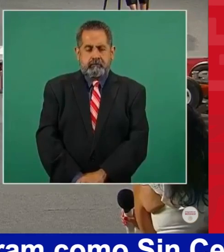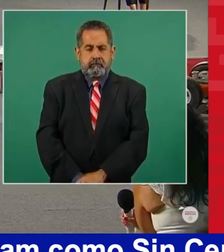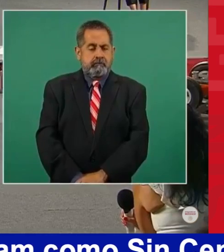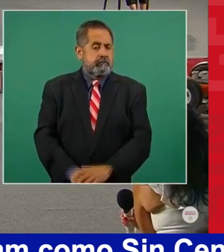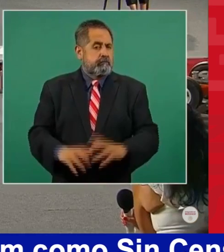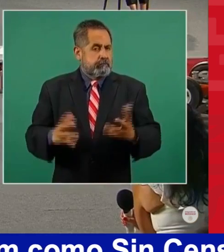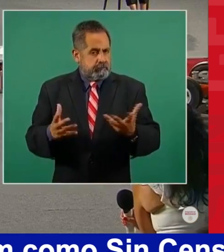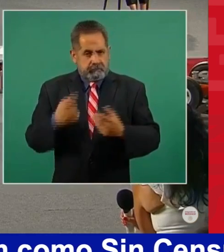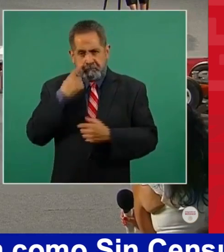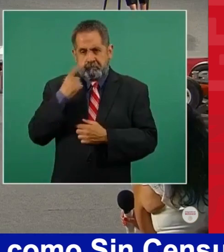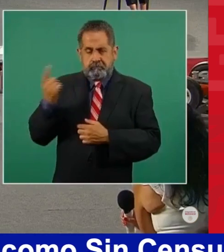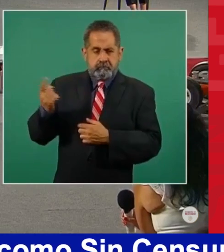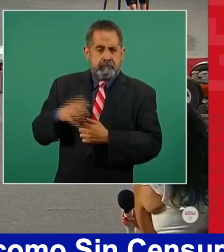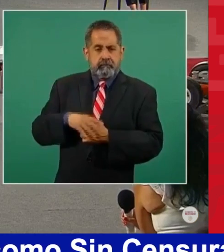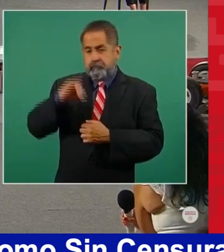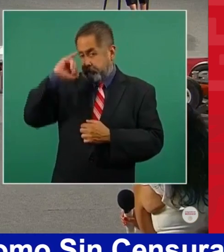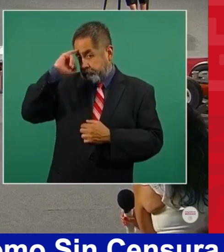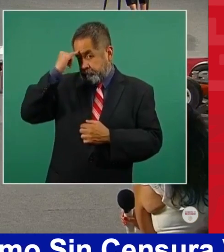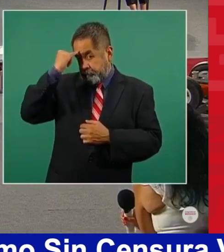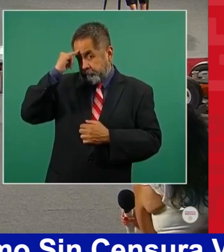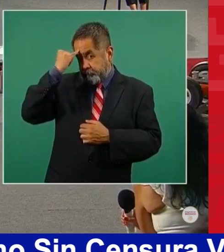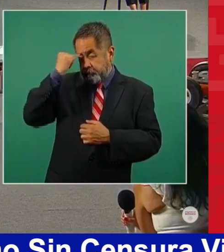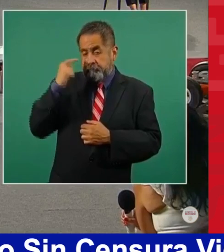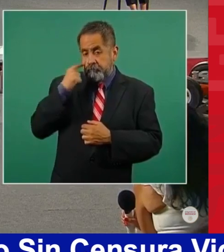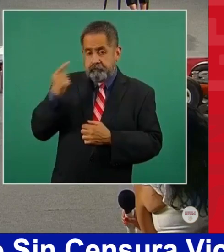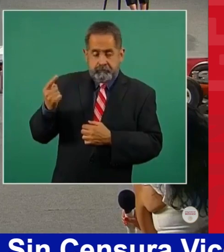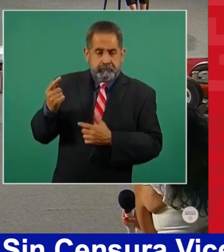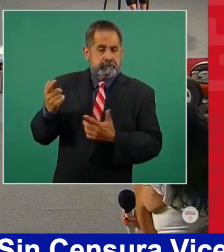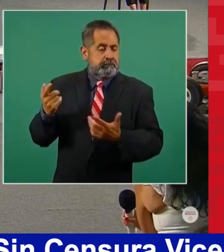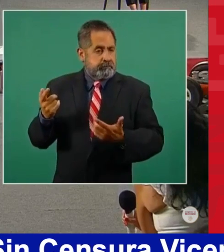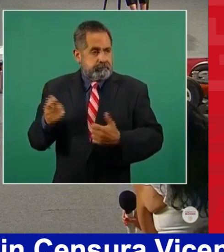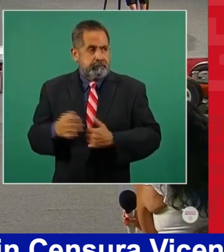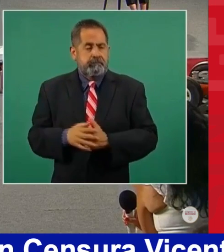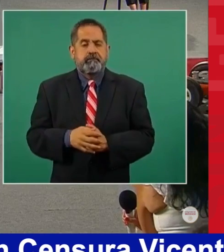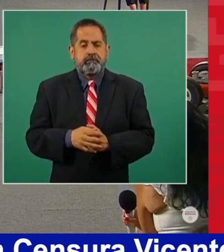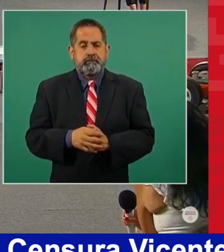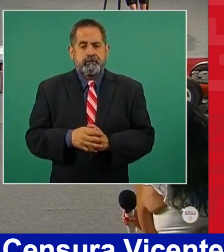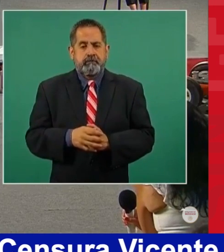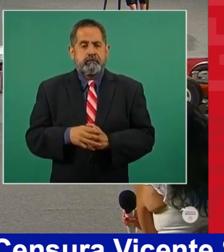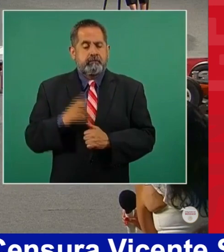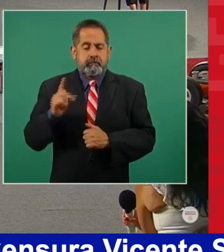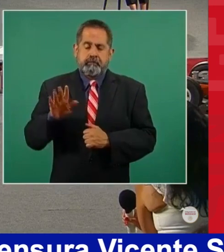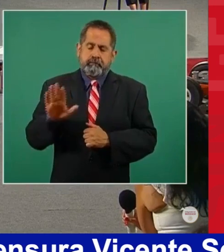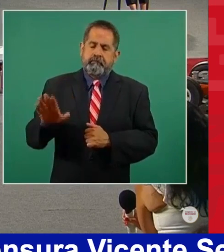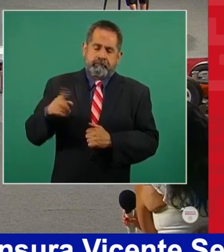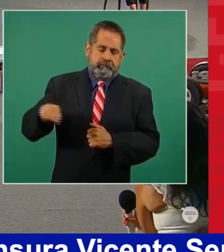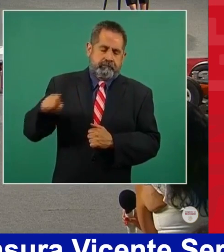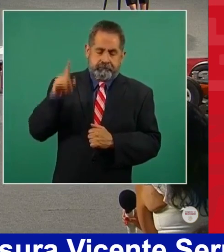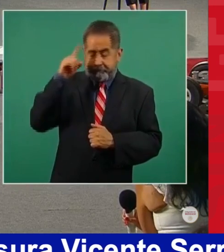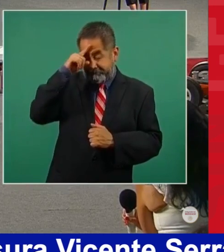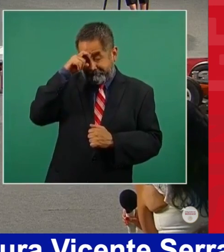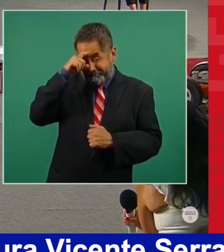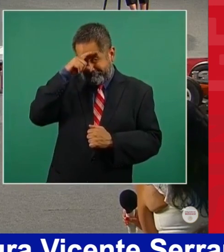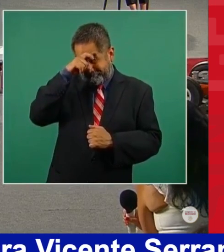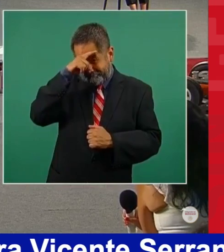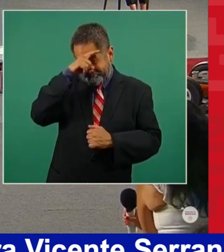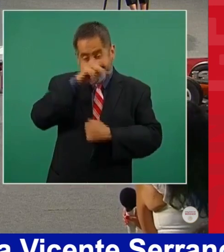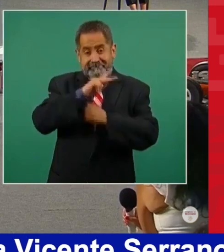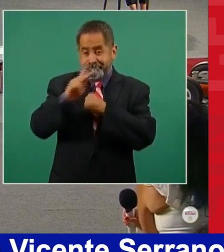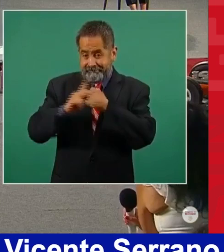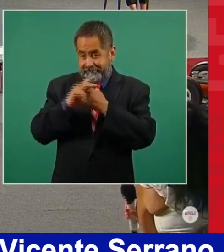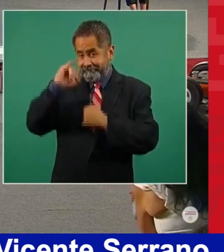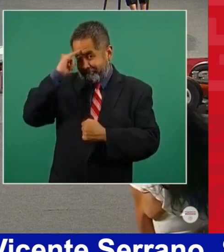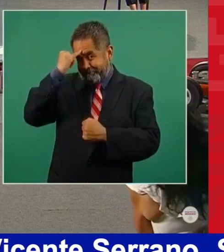el caso de la India, pues su situación es difícil porque es